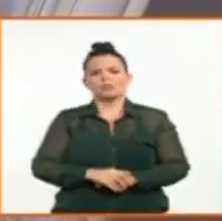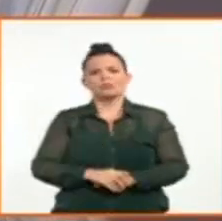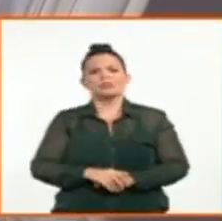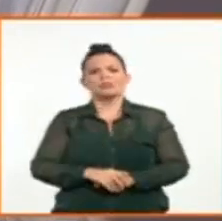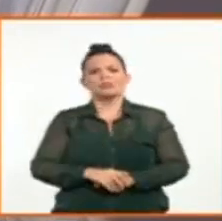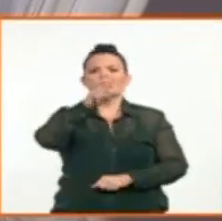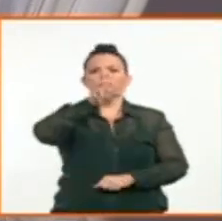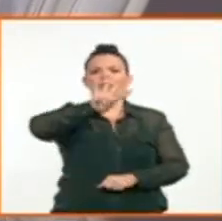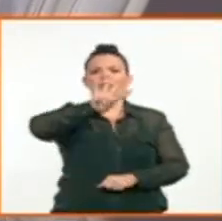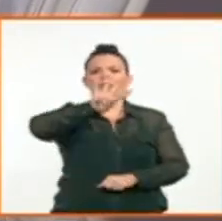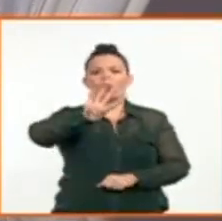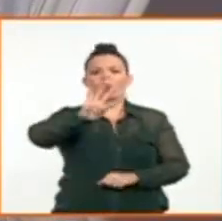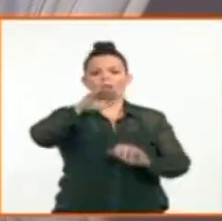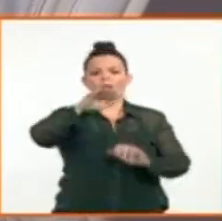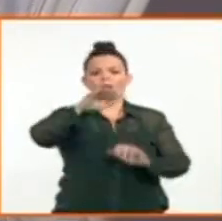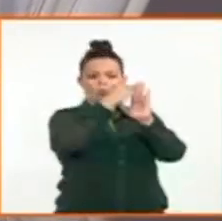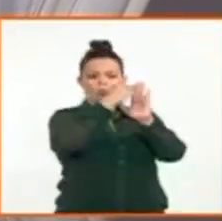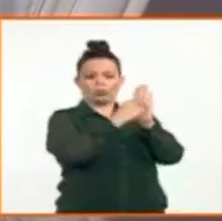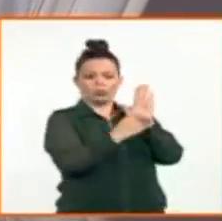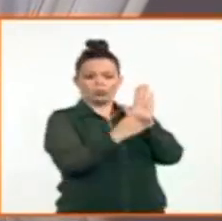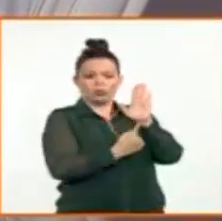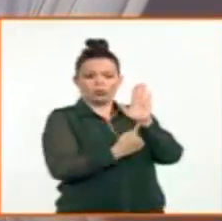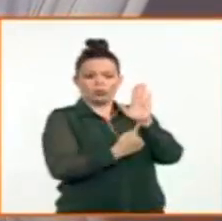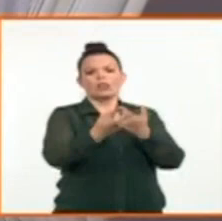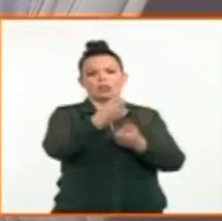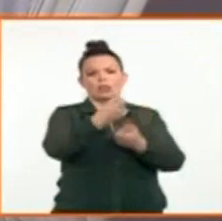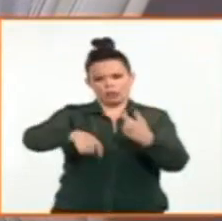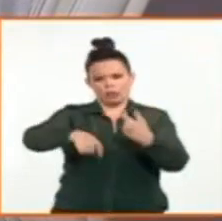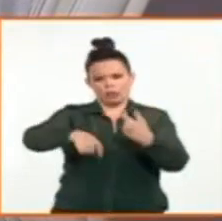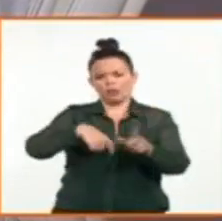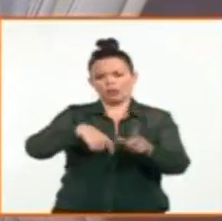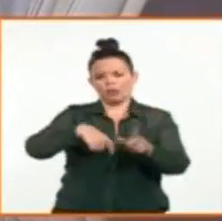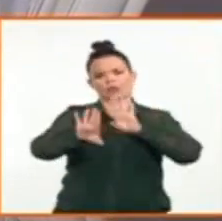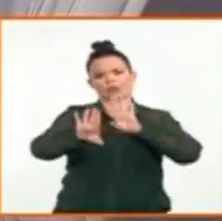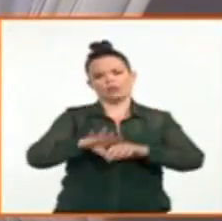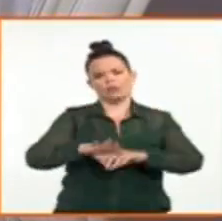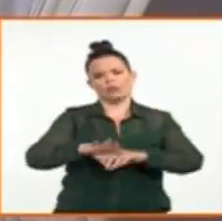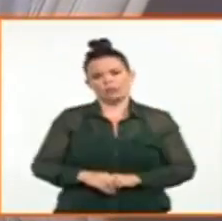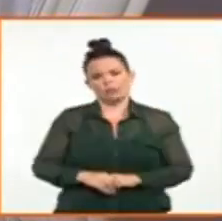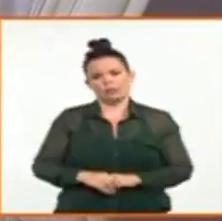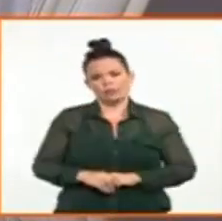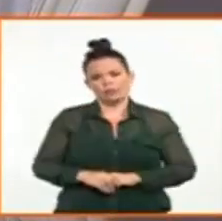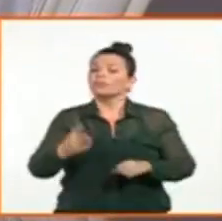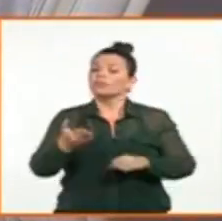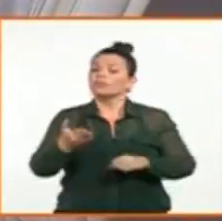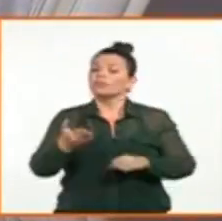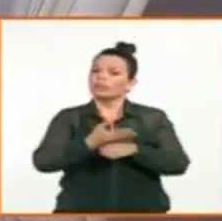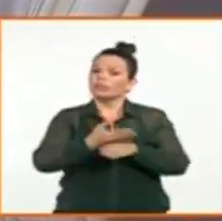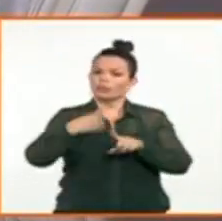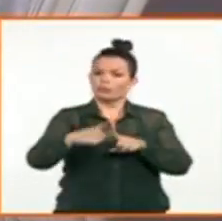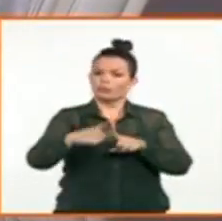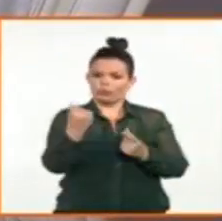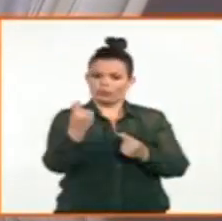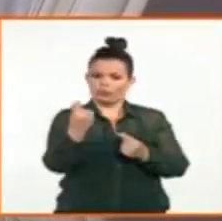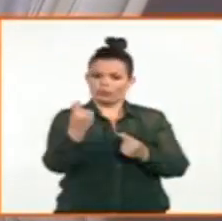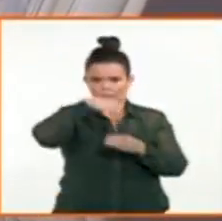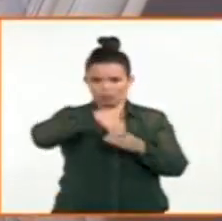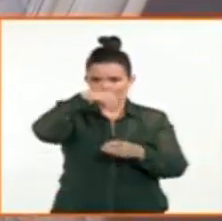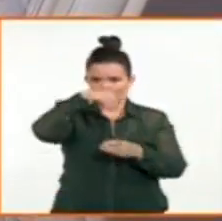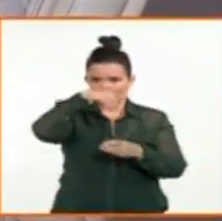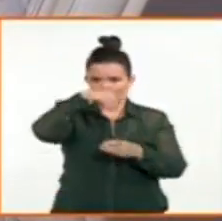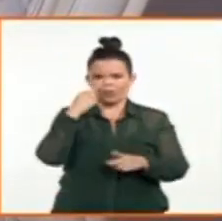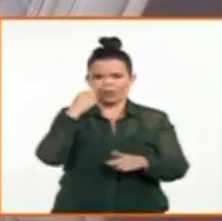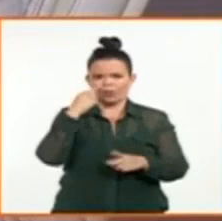14 empresas. Hay que decir que parte de los ingresos y de las utilidades que se han obtenido en este mercado se han destinado a la producción